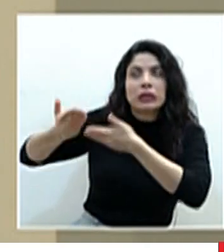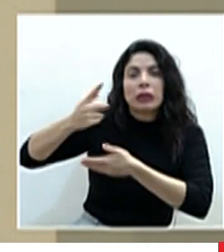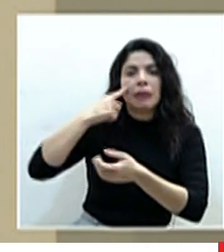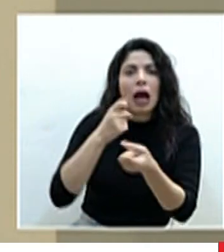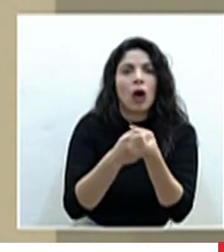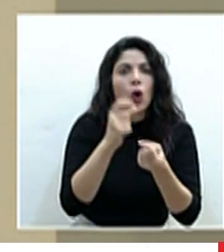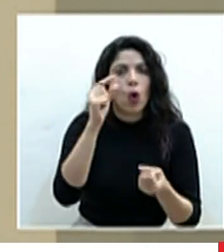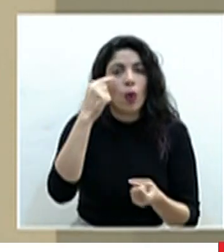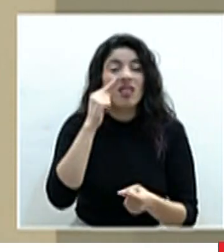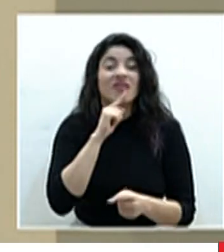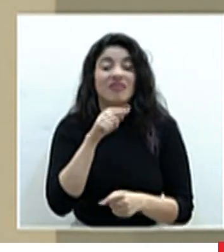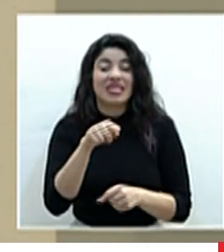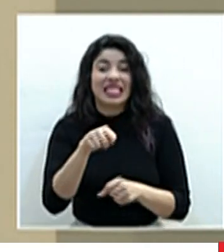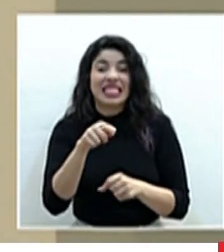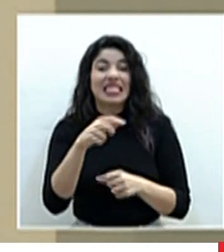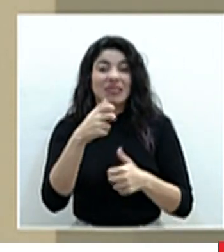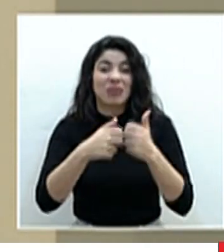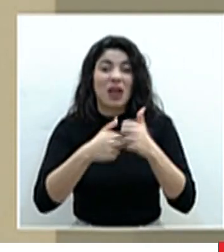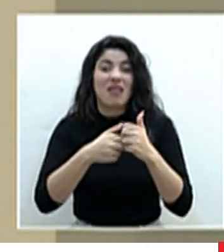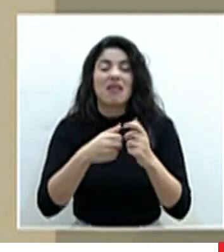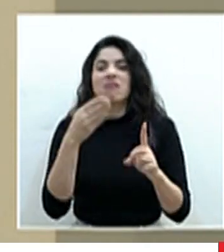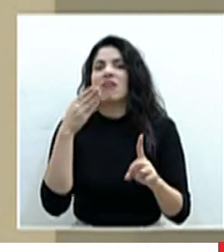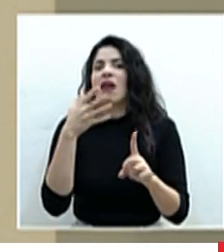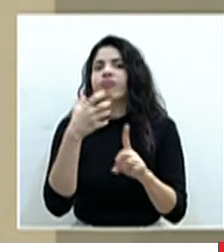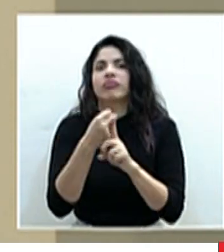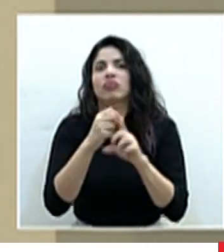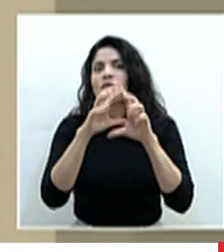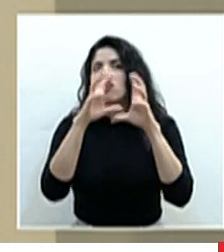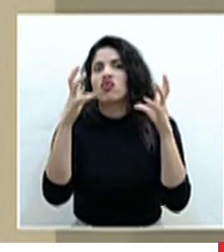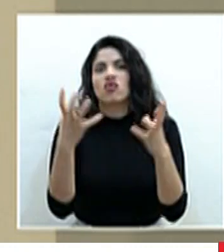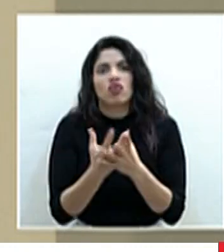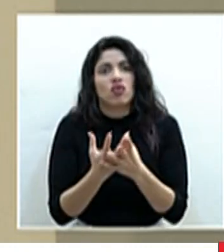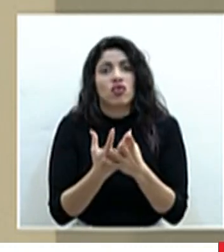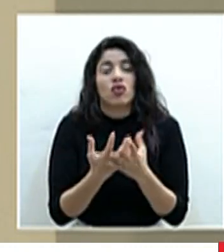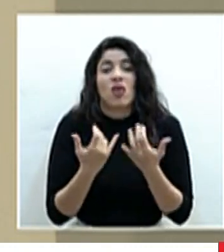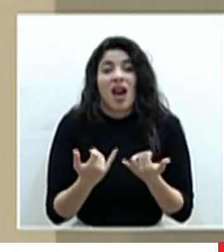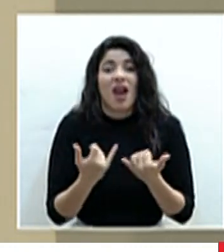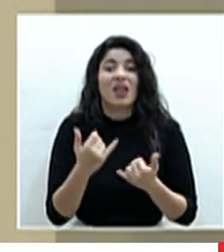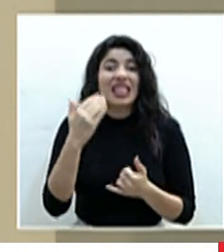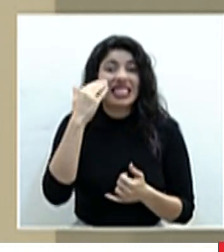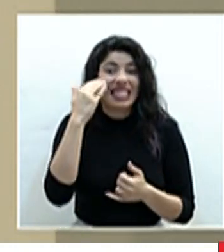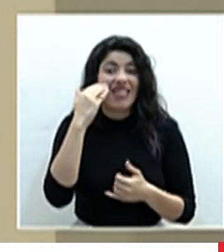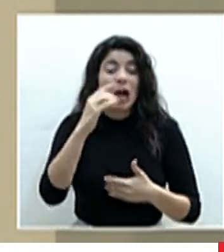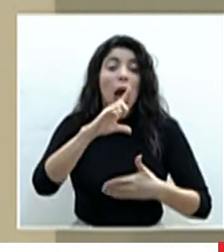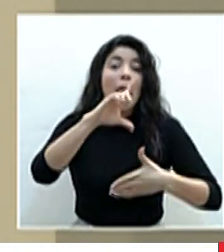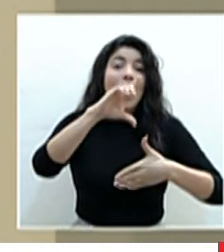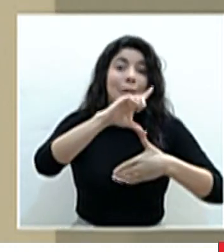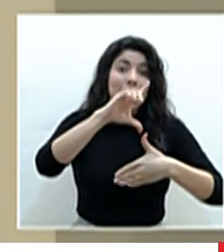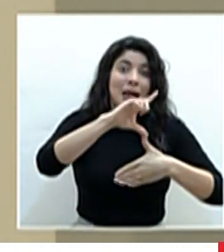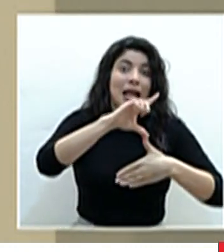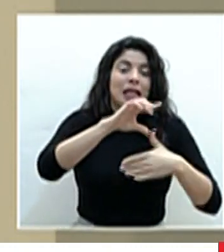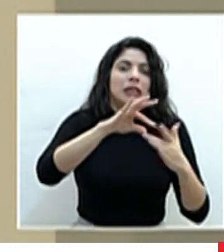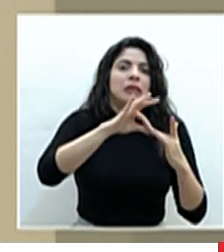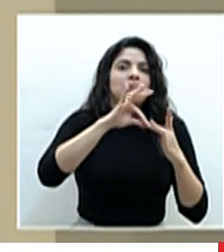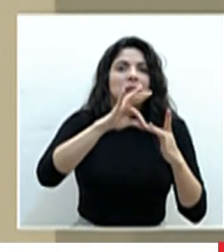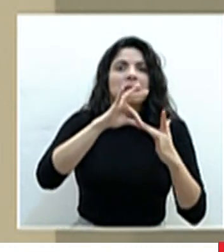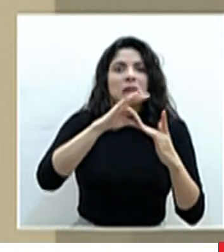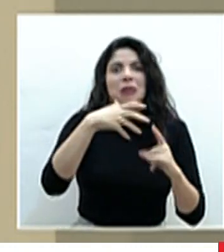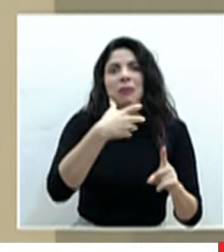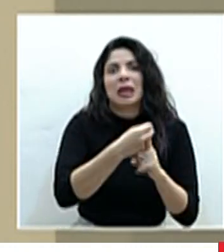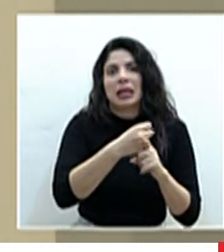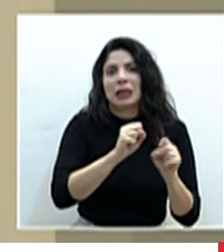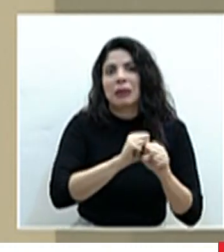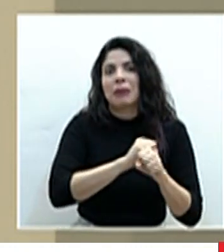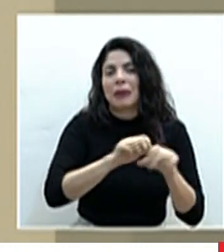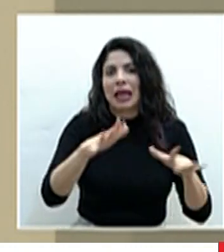la crisis está afectando muy fuertemente a todo el mundo. En este momento, como sabemos, América Latina está al centro de la